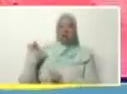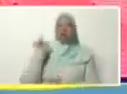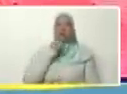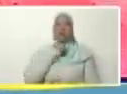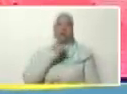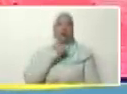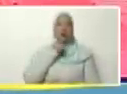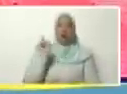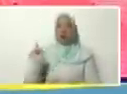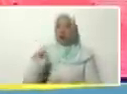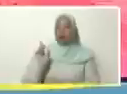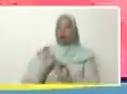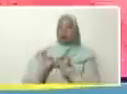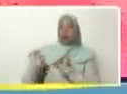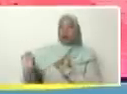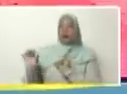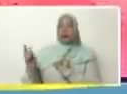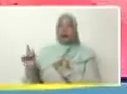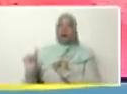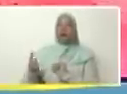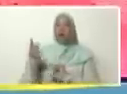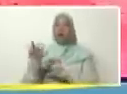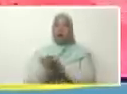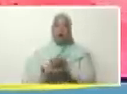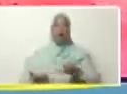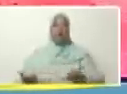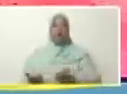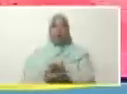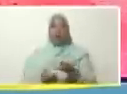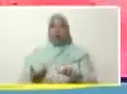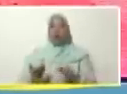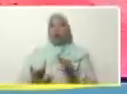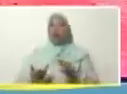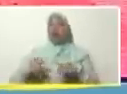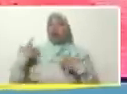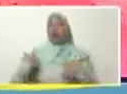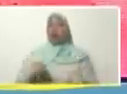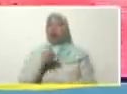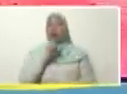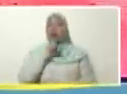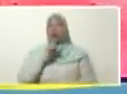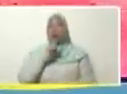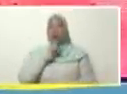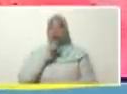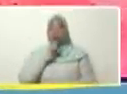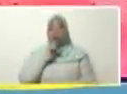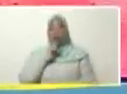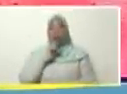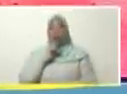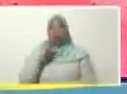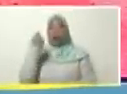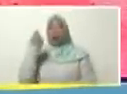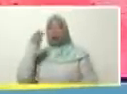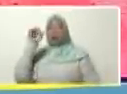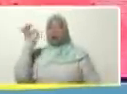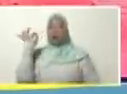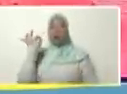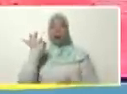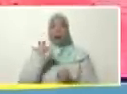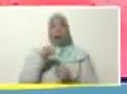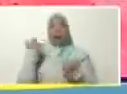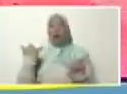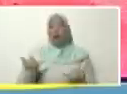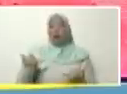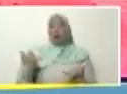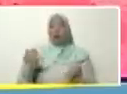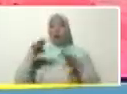que sencillamente cometió uno de los crímenes más grandes, y ese crimen los persigue, porque